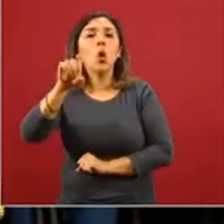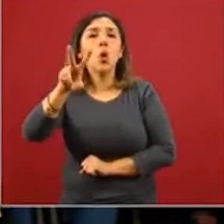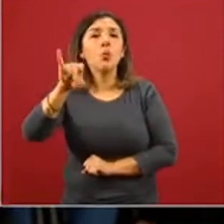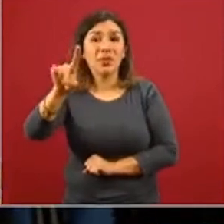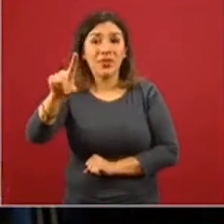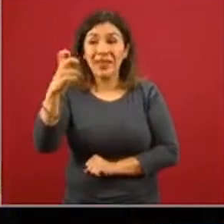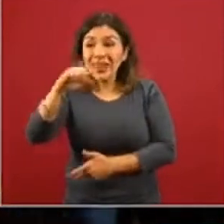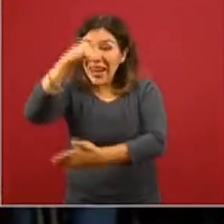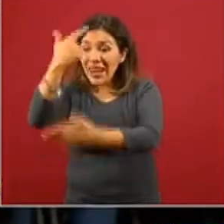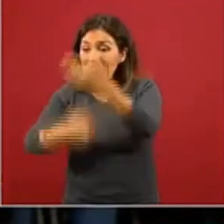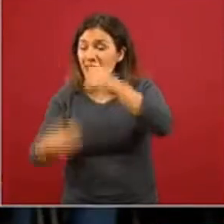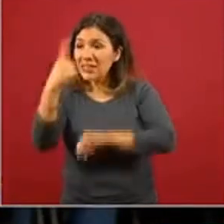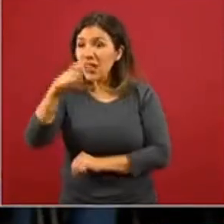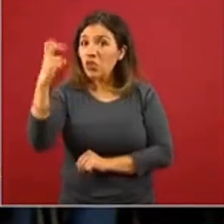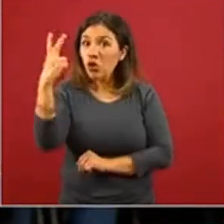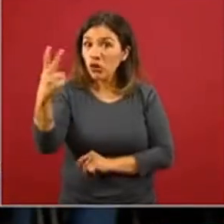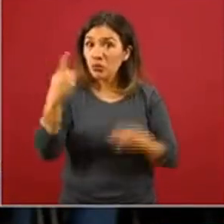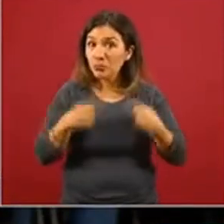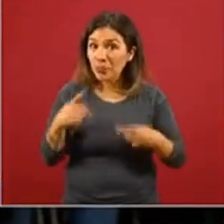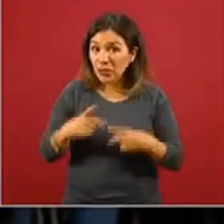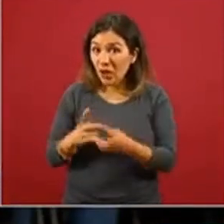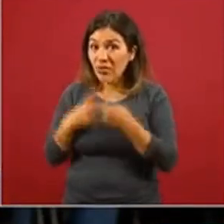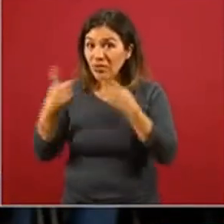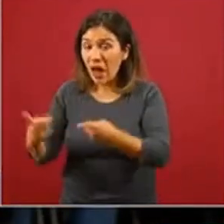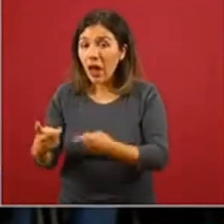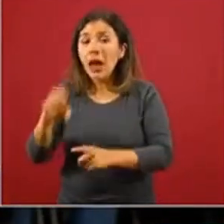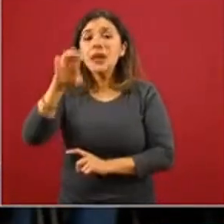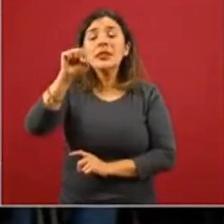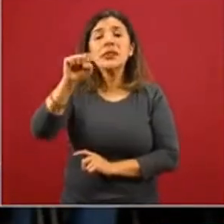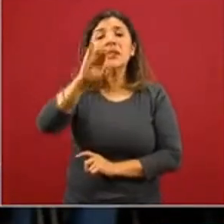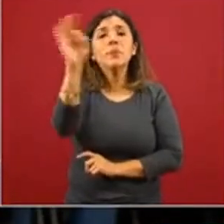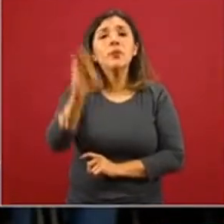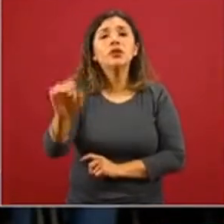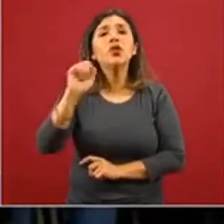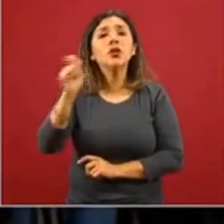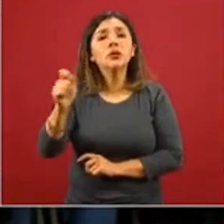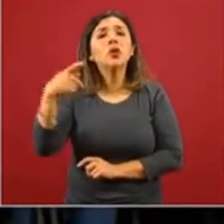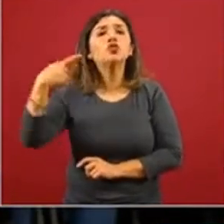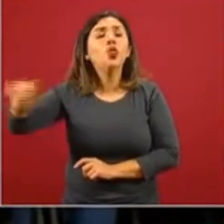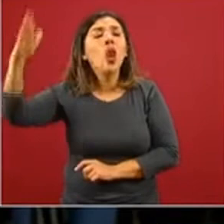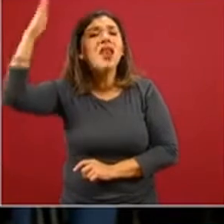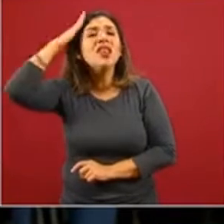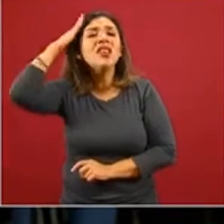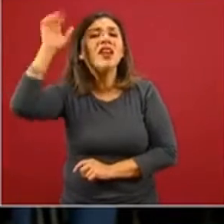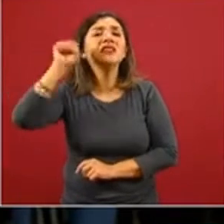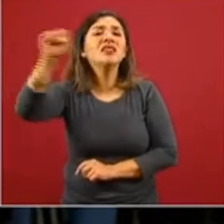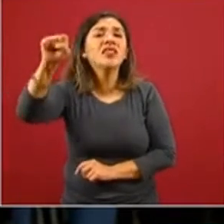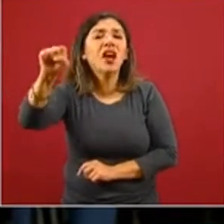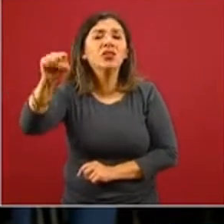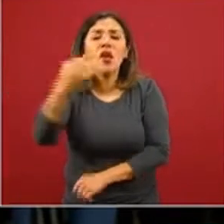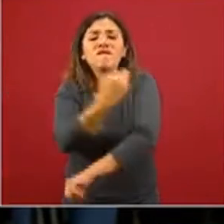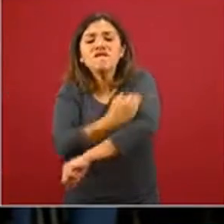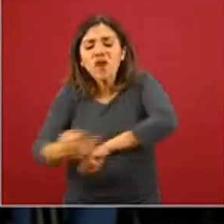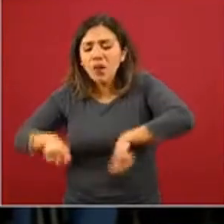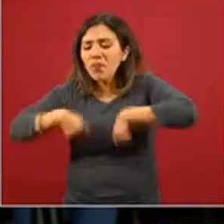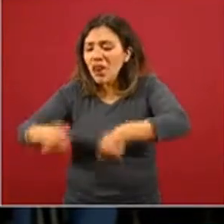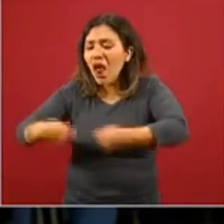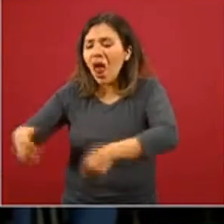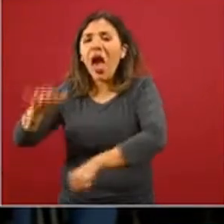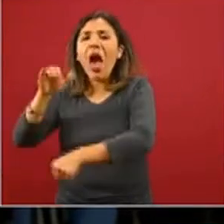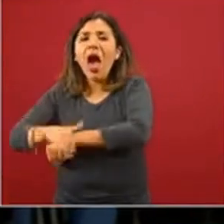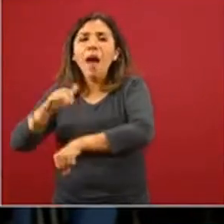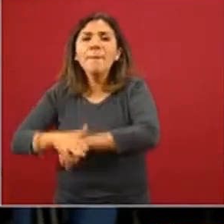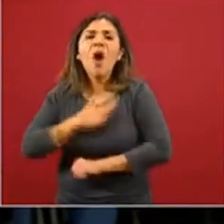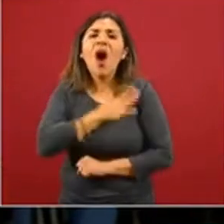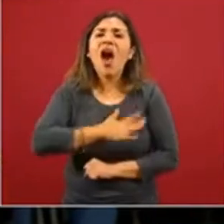esa lista de 102 estímulos por COVID, el 60% eran para líderes sindicales, familiares, amigos,